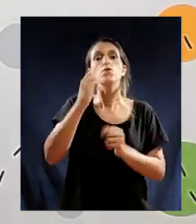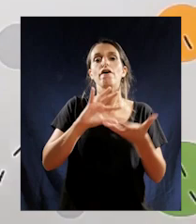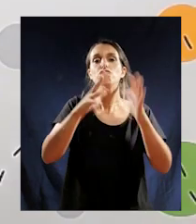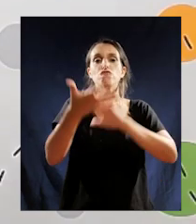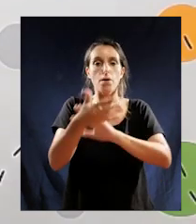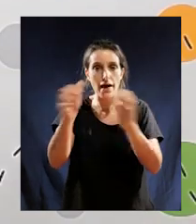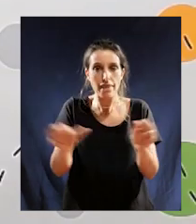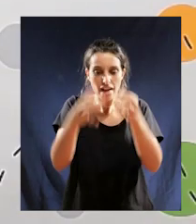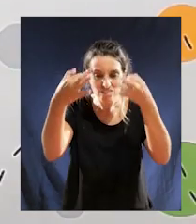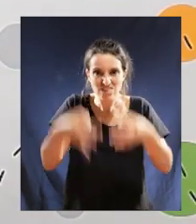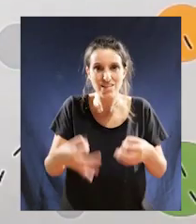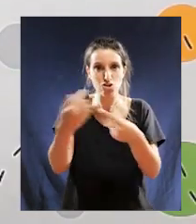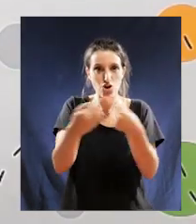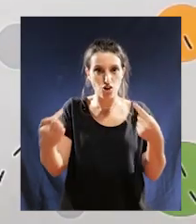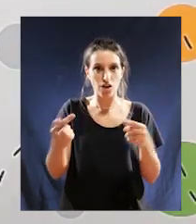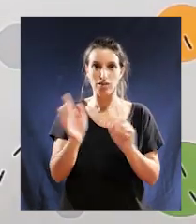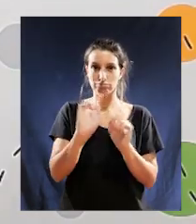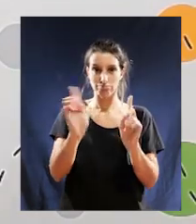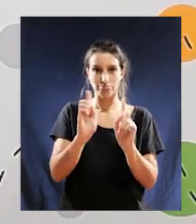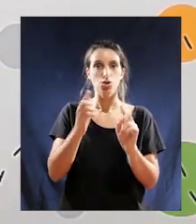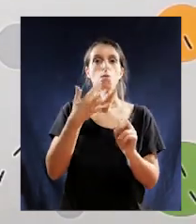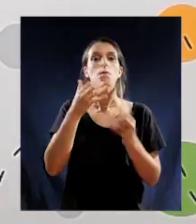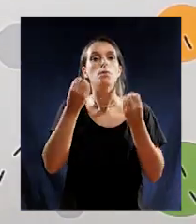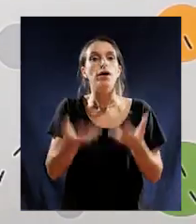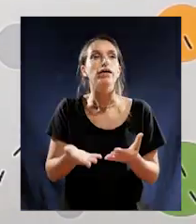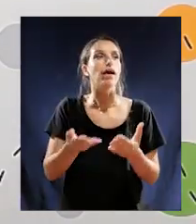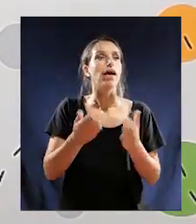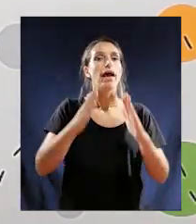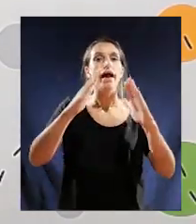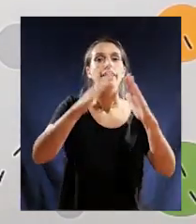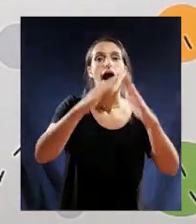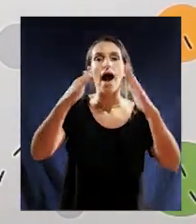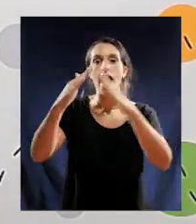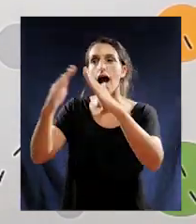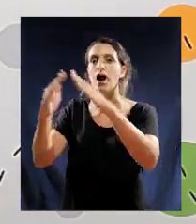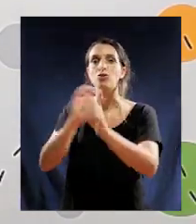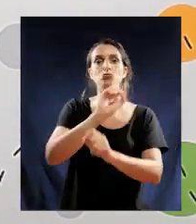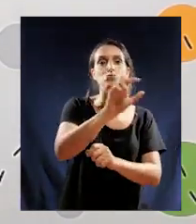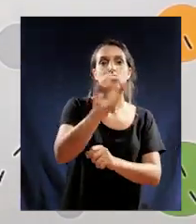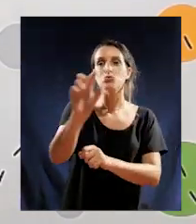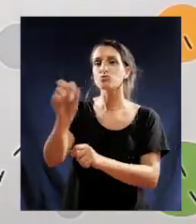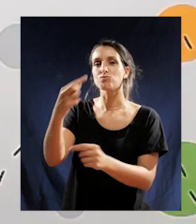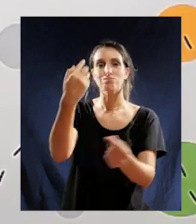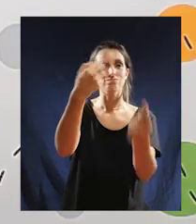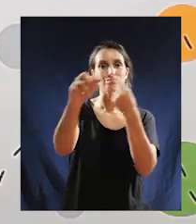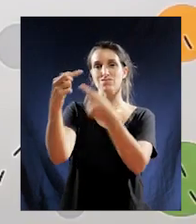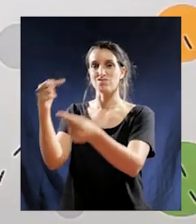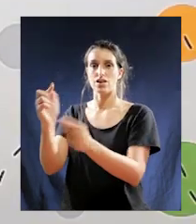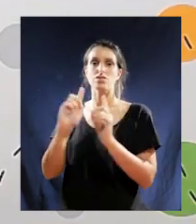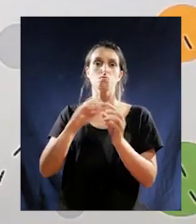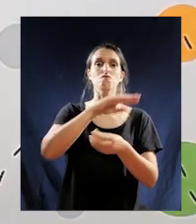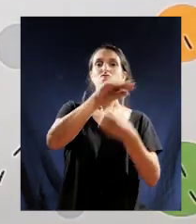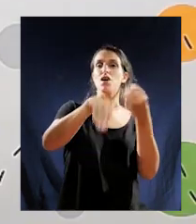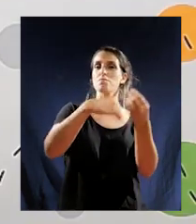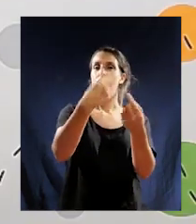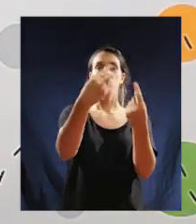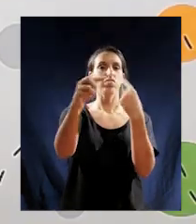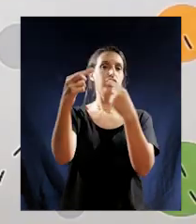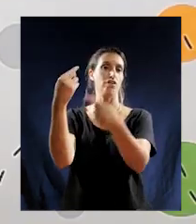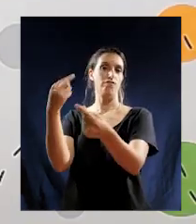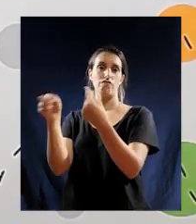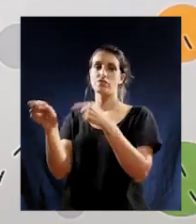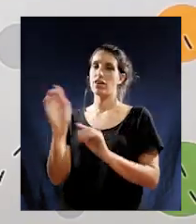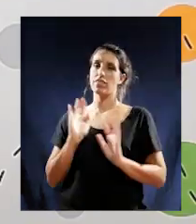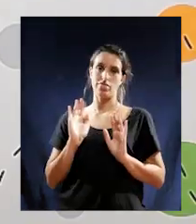esto porque aunque uno escriba una guía y trate de orientar algunos puntos la verdad que cada casa es un mundo y cada familia tiene un modo singular